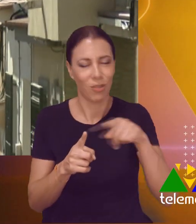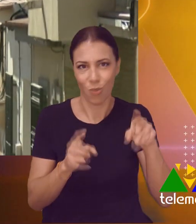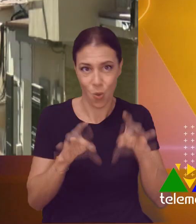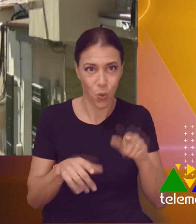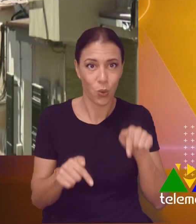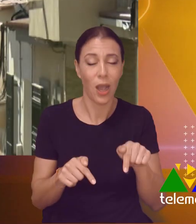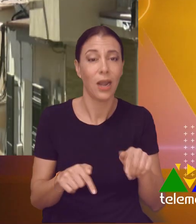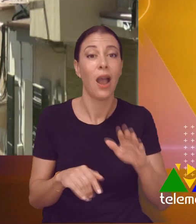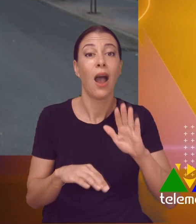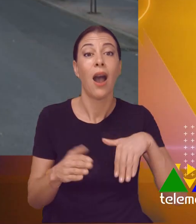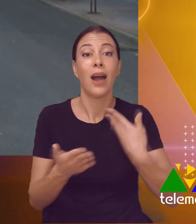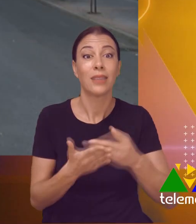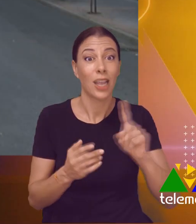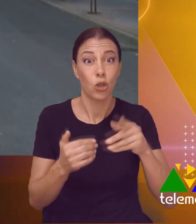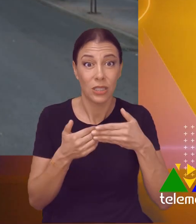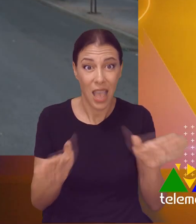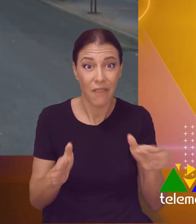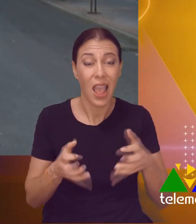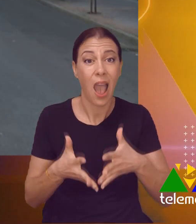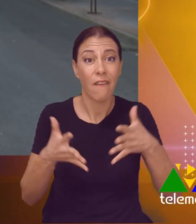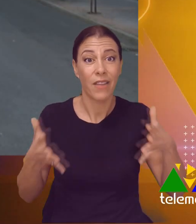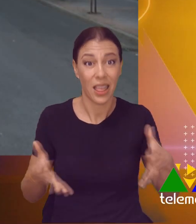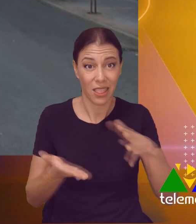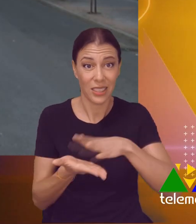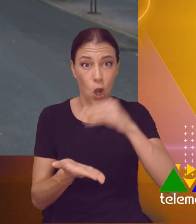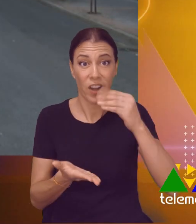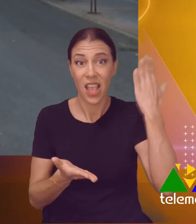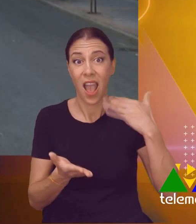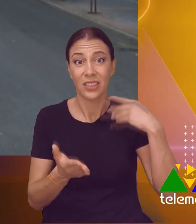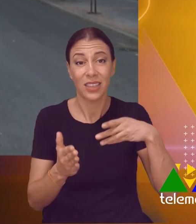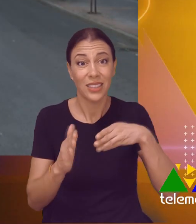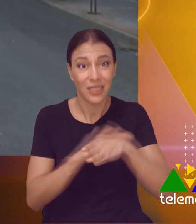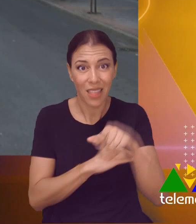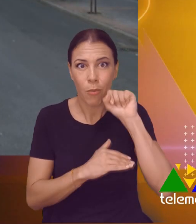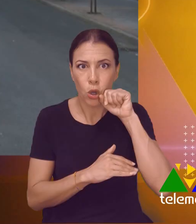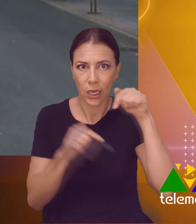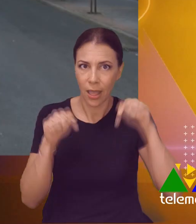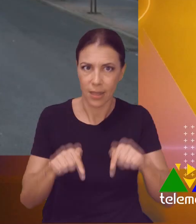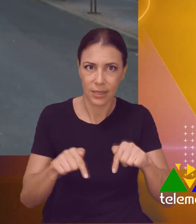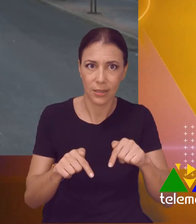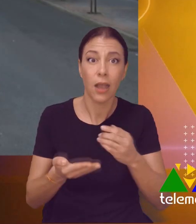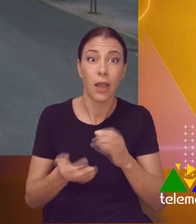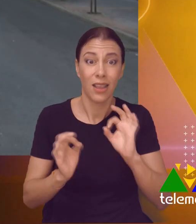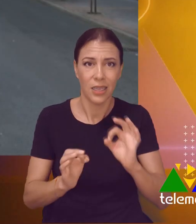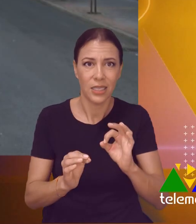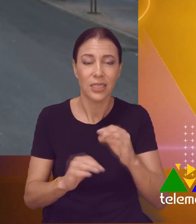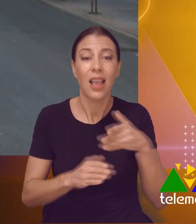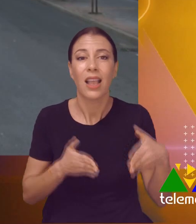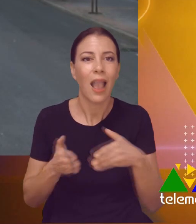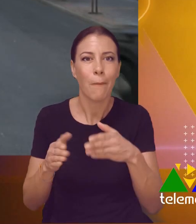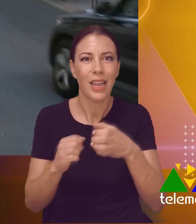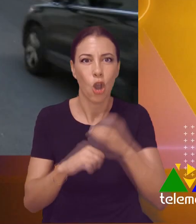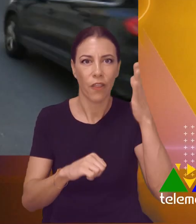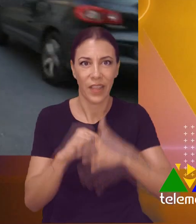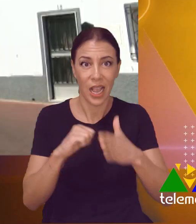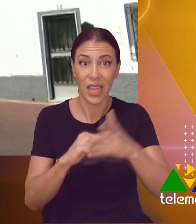avenida Salobreña, la entrada a Motril era por aquí, el Camino a las Cañas, el autobús entraba por aquí, la Alsina entraba por aquí,